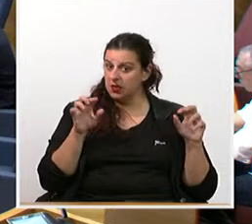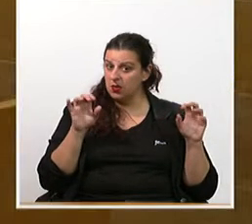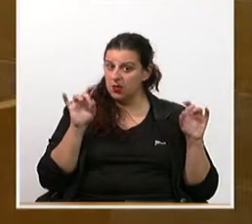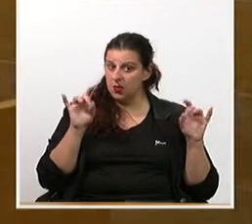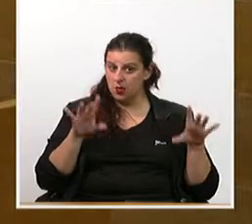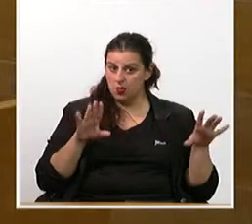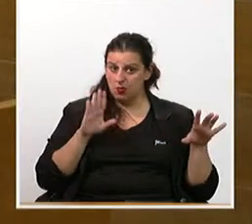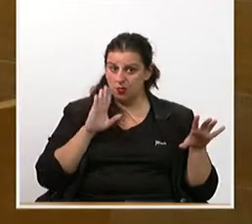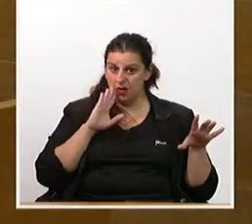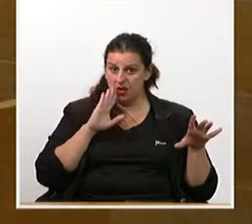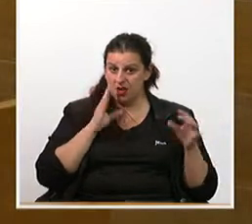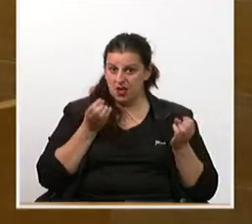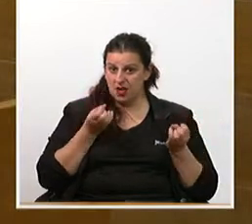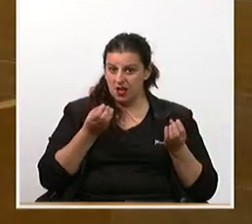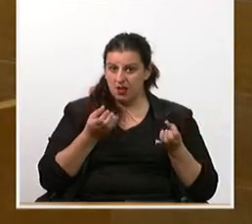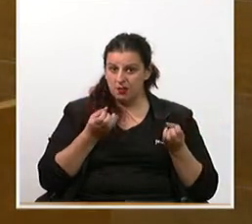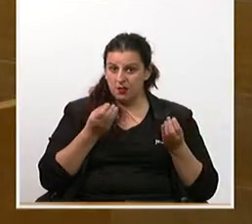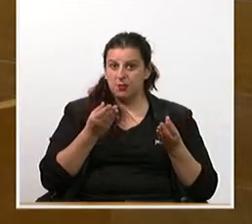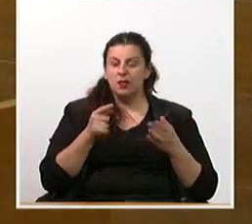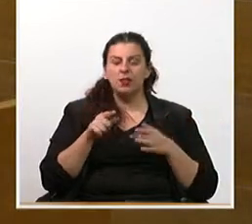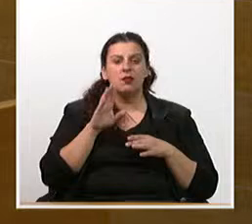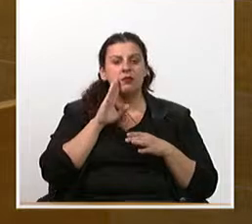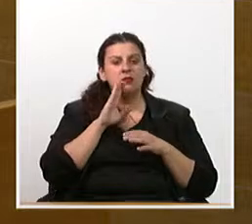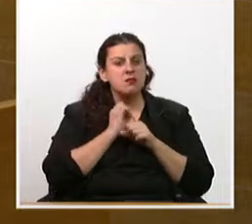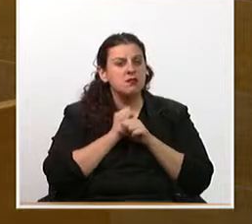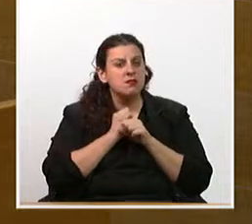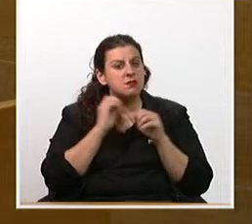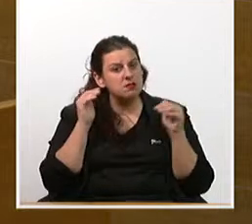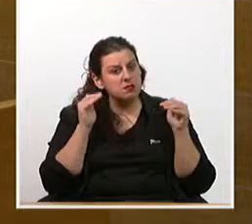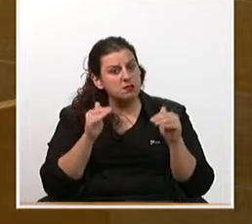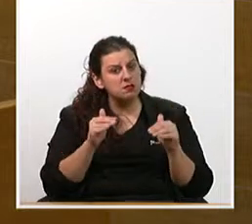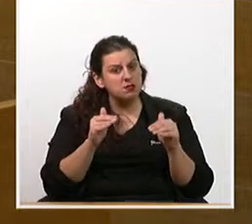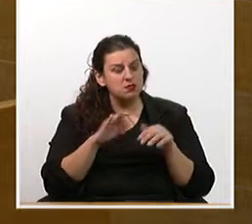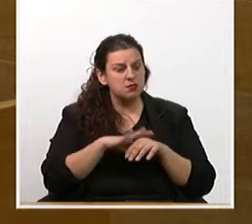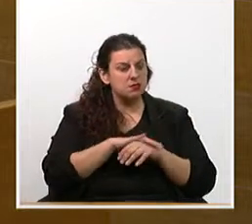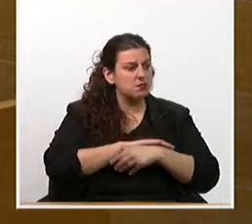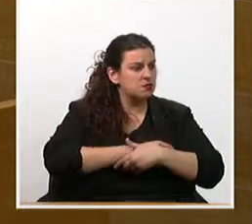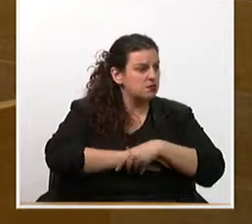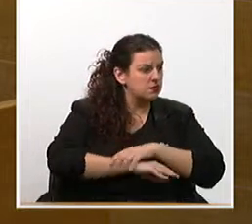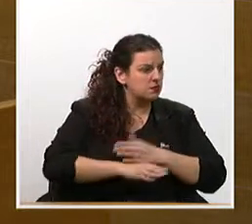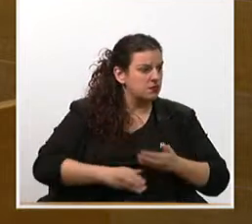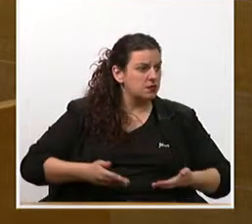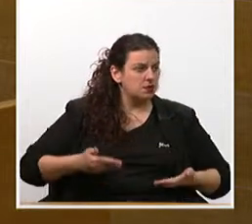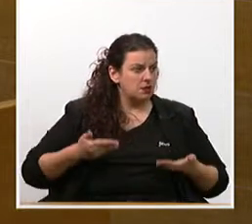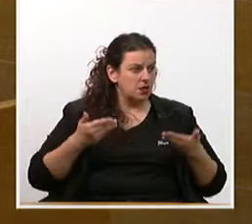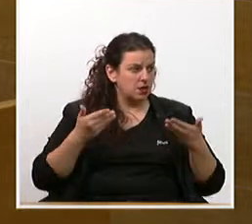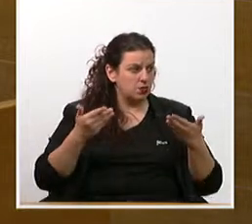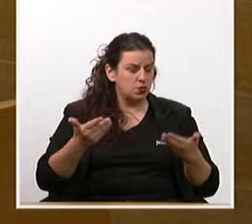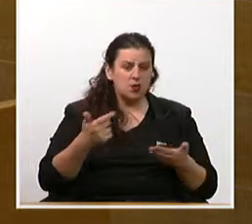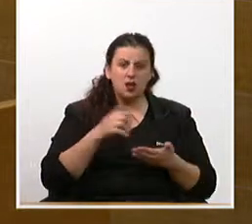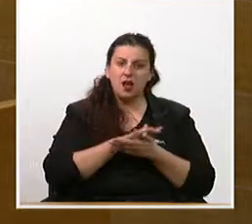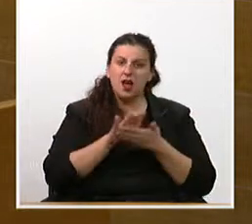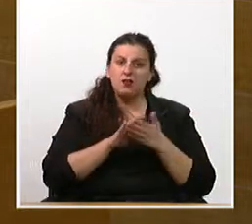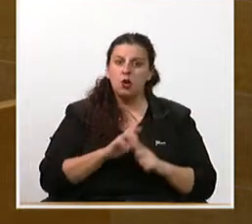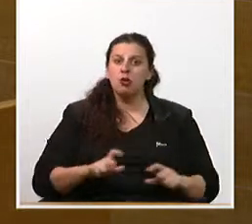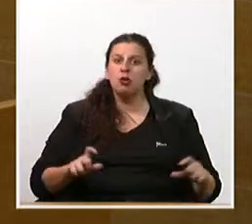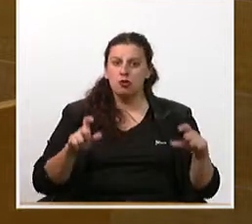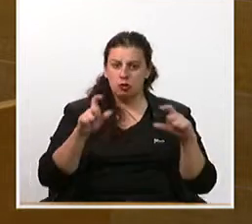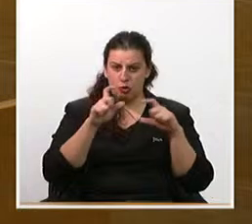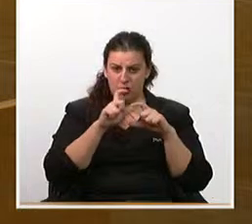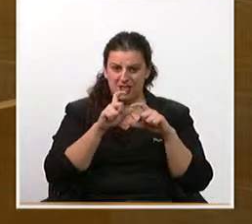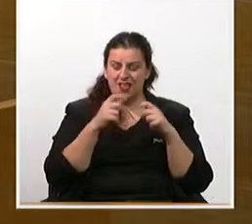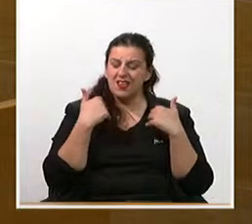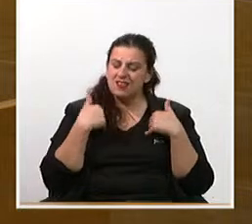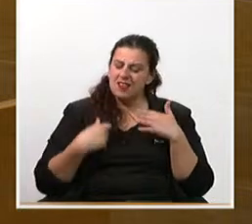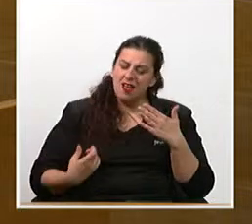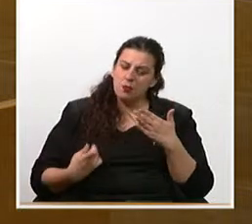sesgadas A qué nos hemos dedicado Y cómo nos hemos dejado la piel por ayudar preguntado por lación concertada ya se ha pagado y se